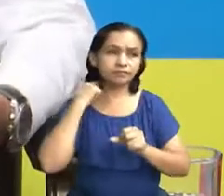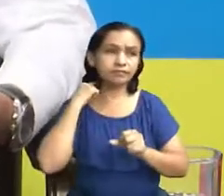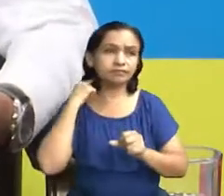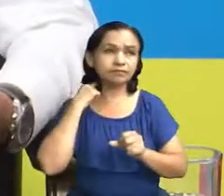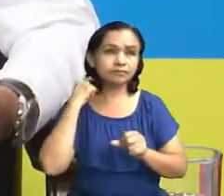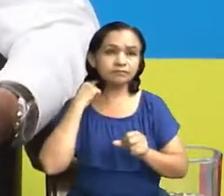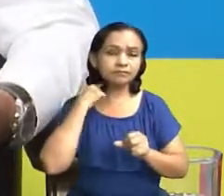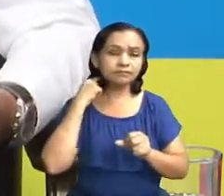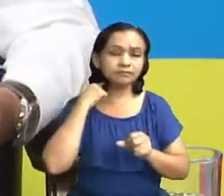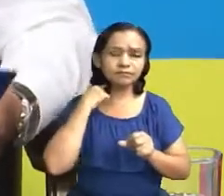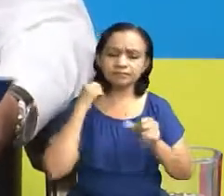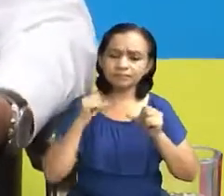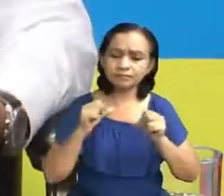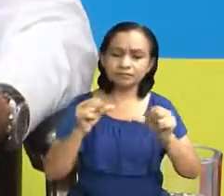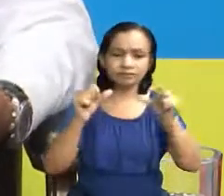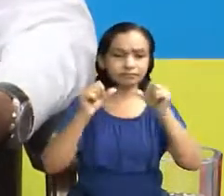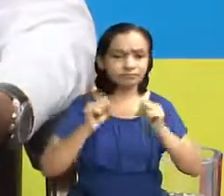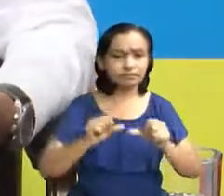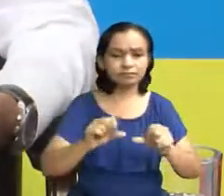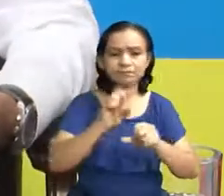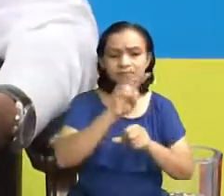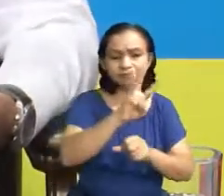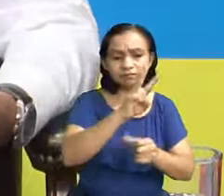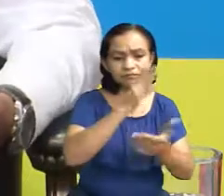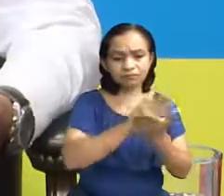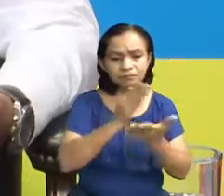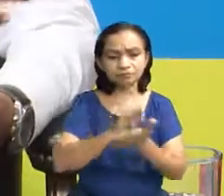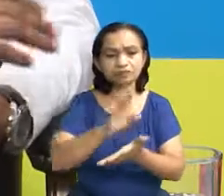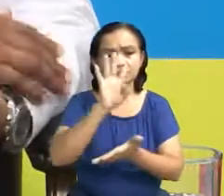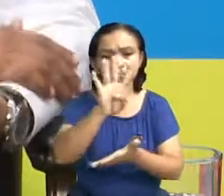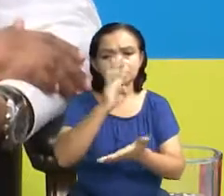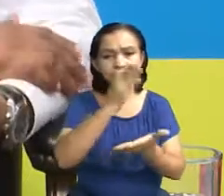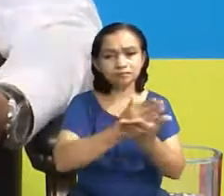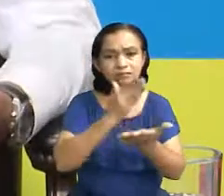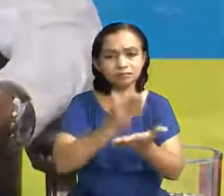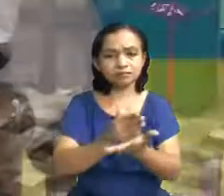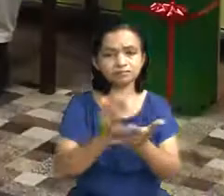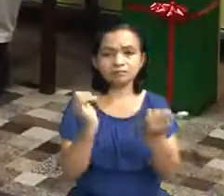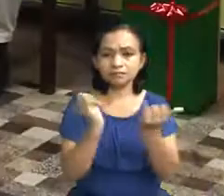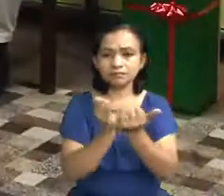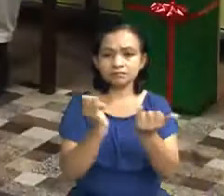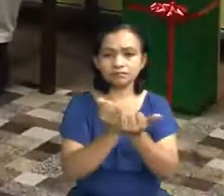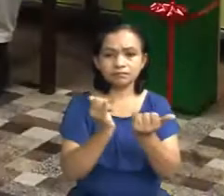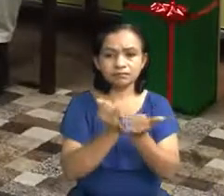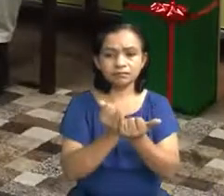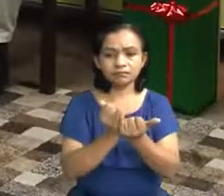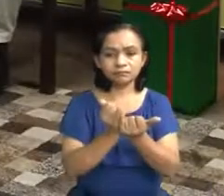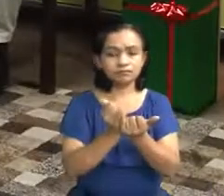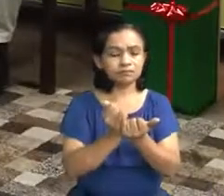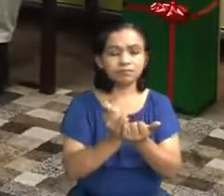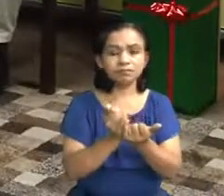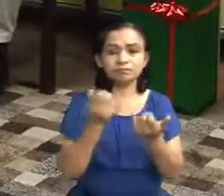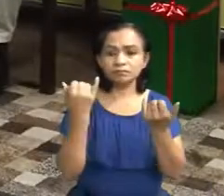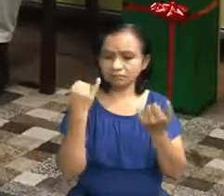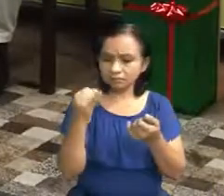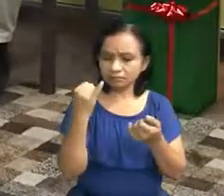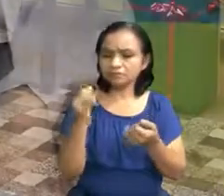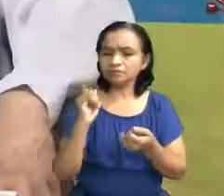donar las 3 veces... o las 4 veces al año. Donantes repetidos, se les llama donantes habituales. Sí,